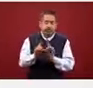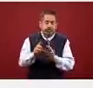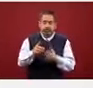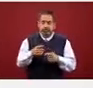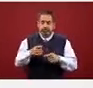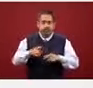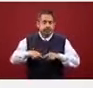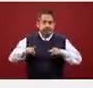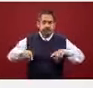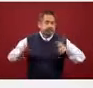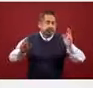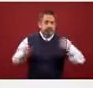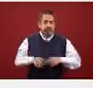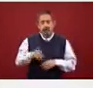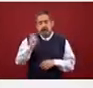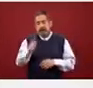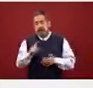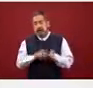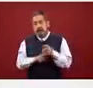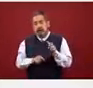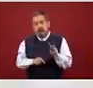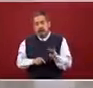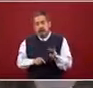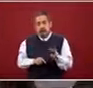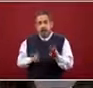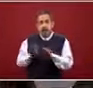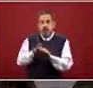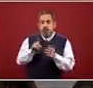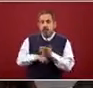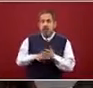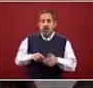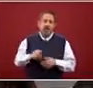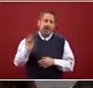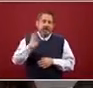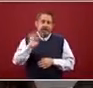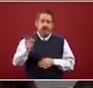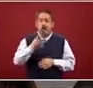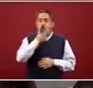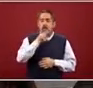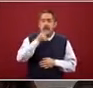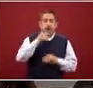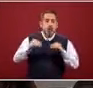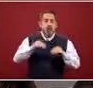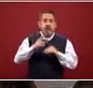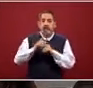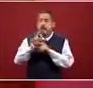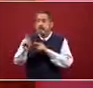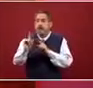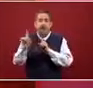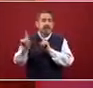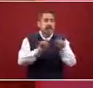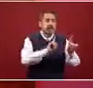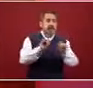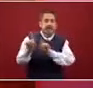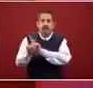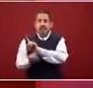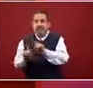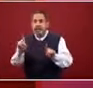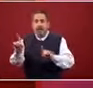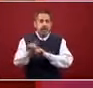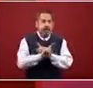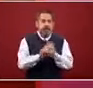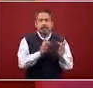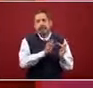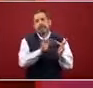que muy probablemente refleja también es los patrones de movilidad y, por lo tanto, los riesgos de contagio que